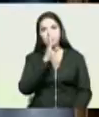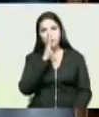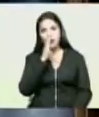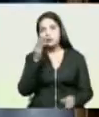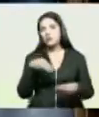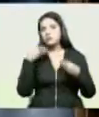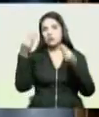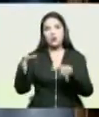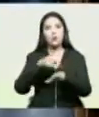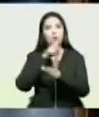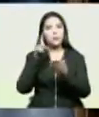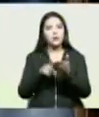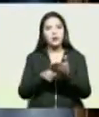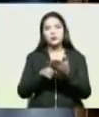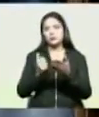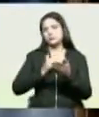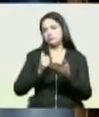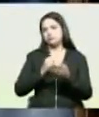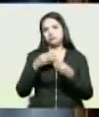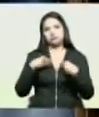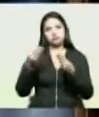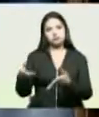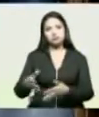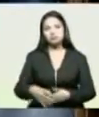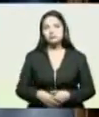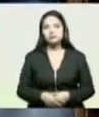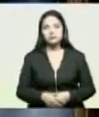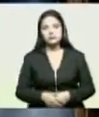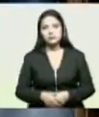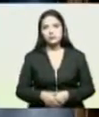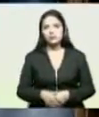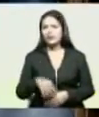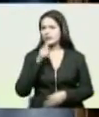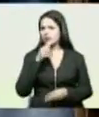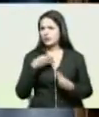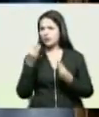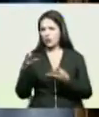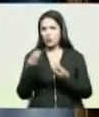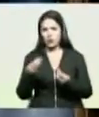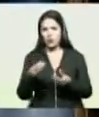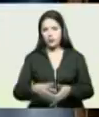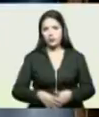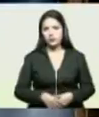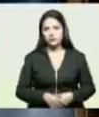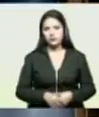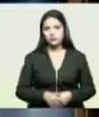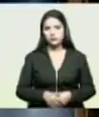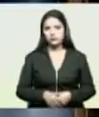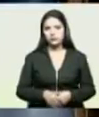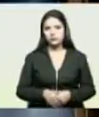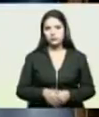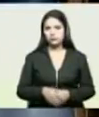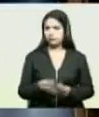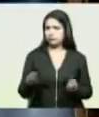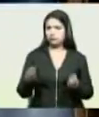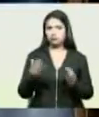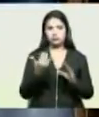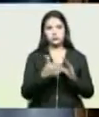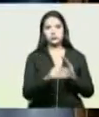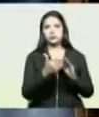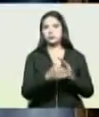entregó en los términos en que lo entregó. ¿Lo entregó qué? ¿Vía qué? Vía fax, vía